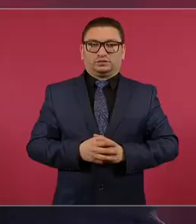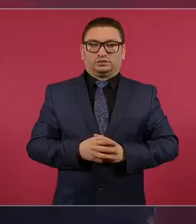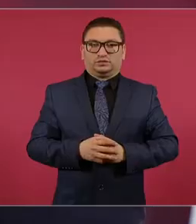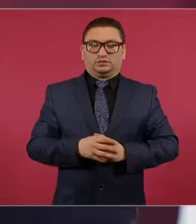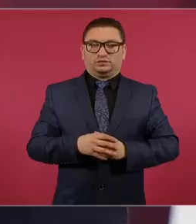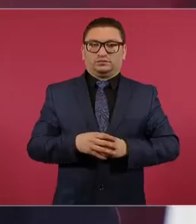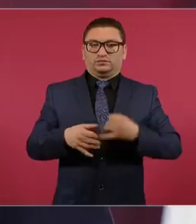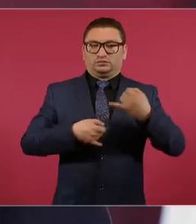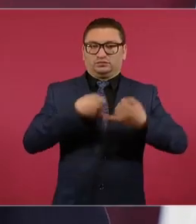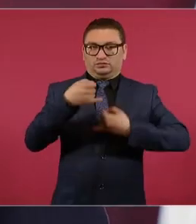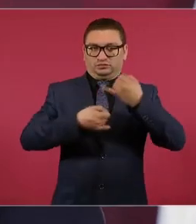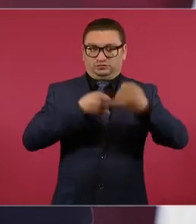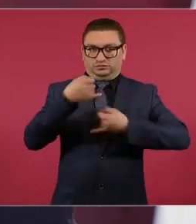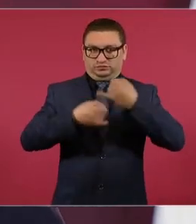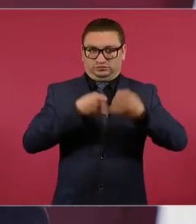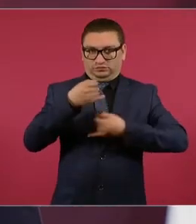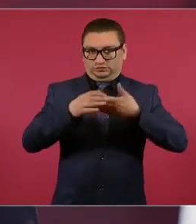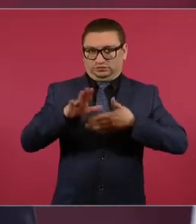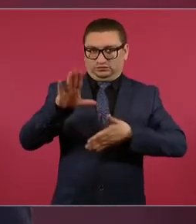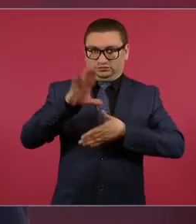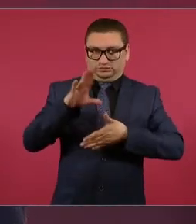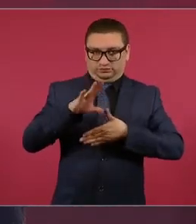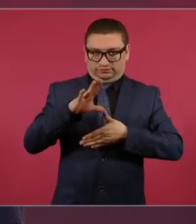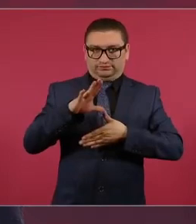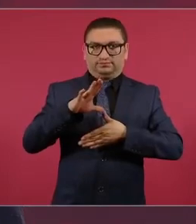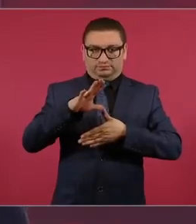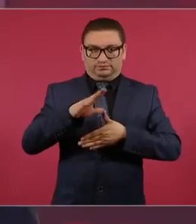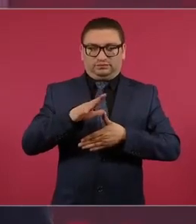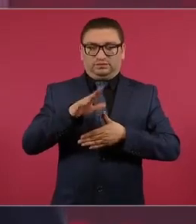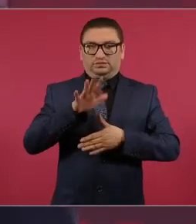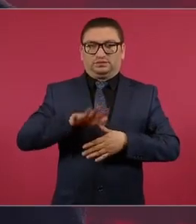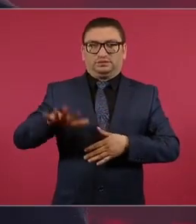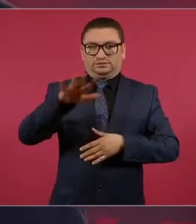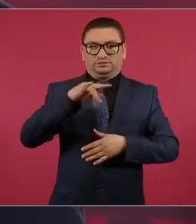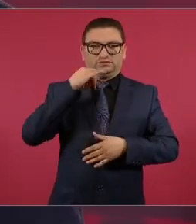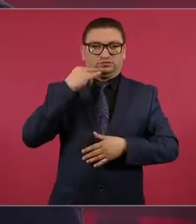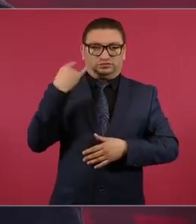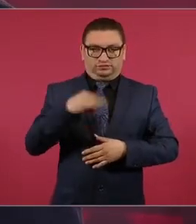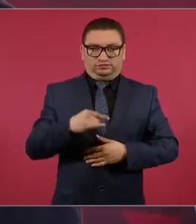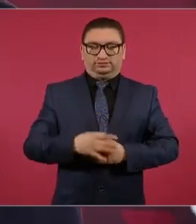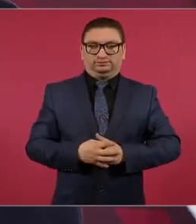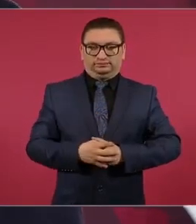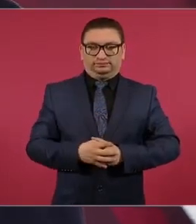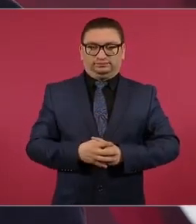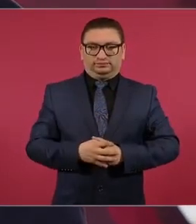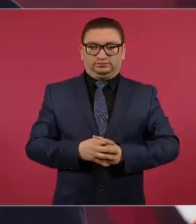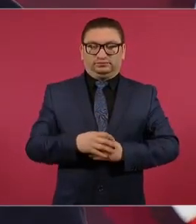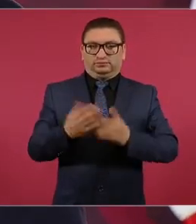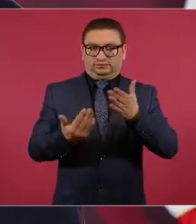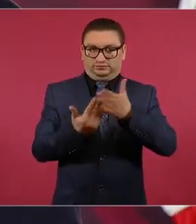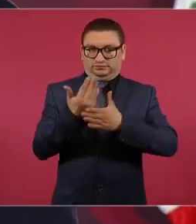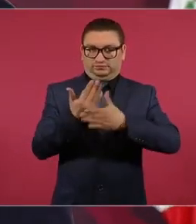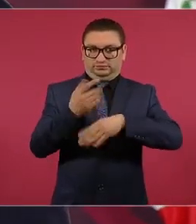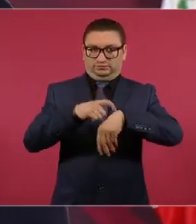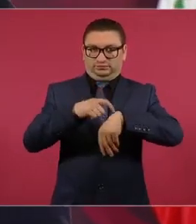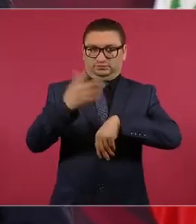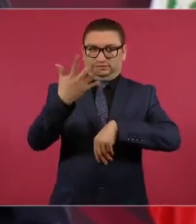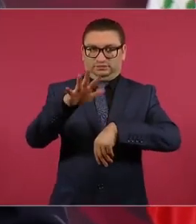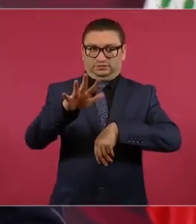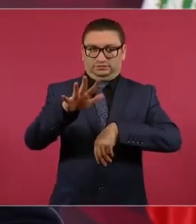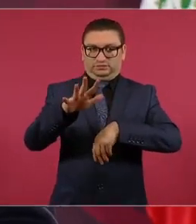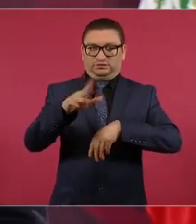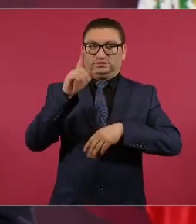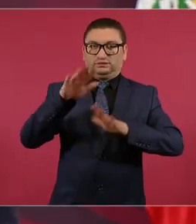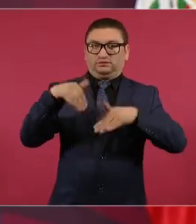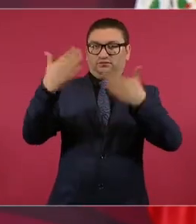Juegos Panamericanos en Santiago de Chile a las 10 de la mañana en el